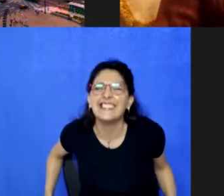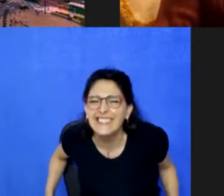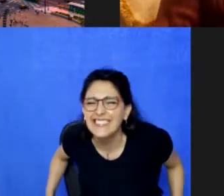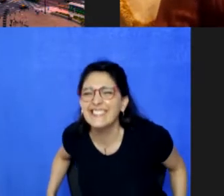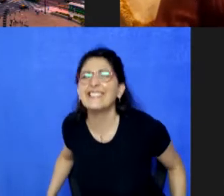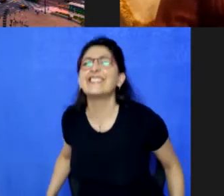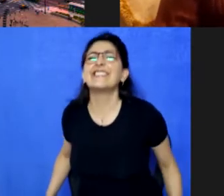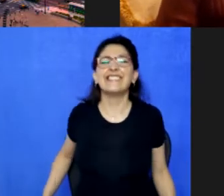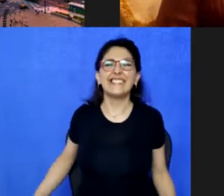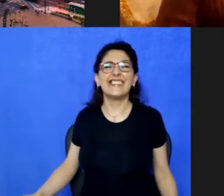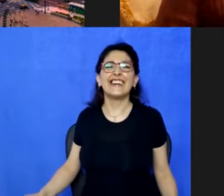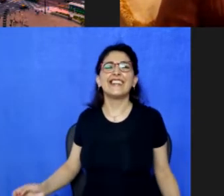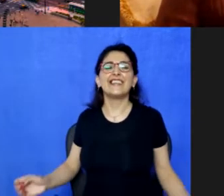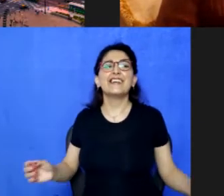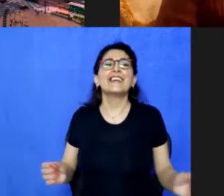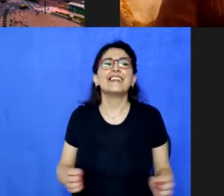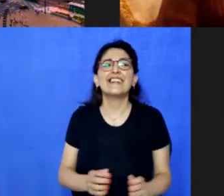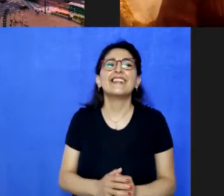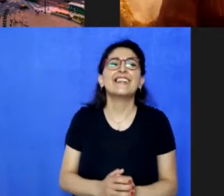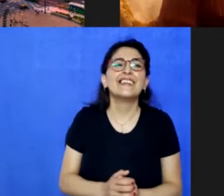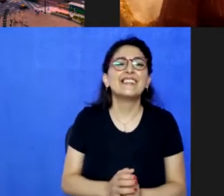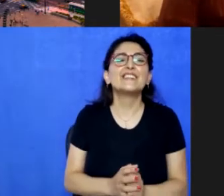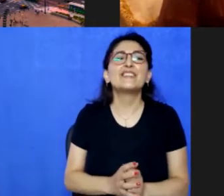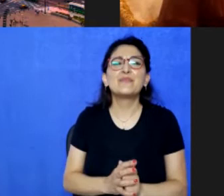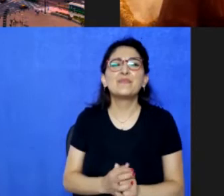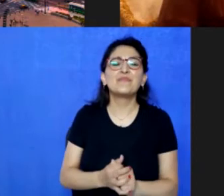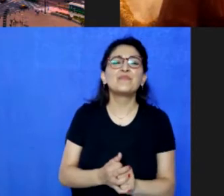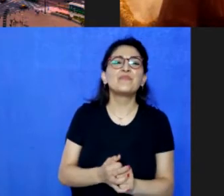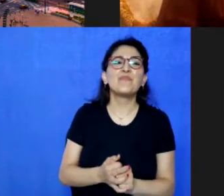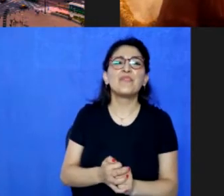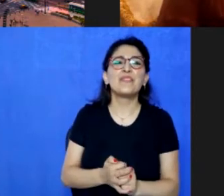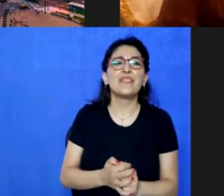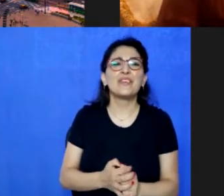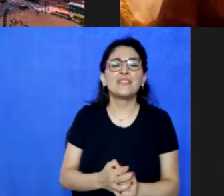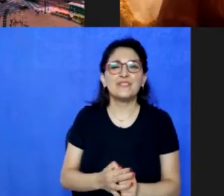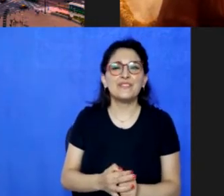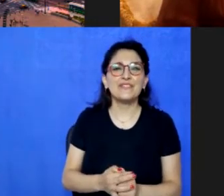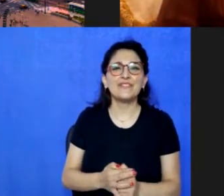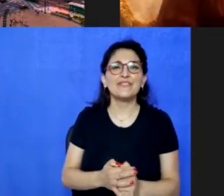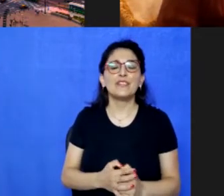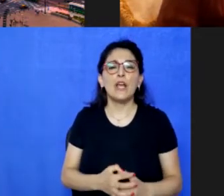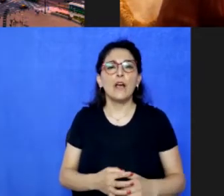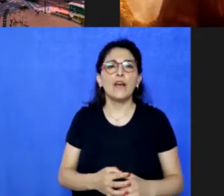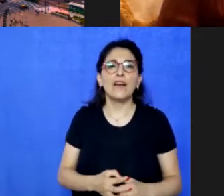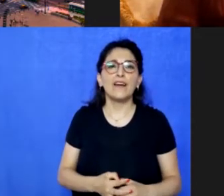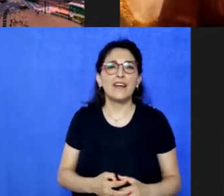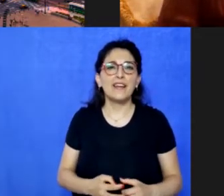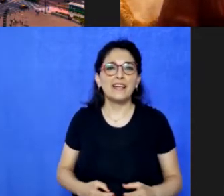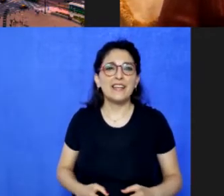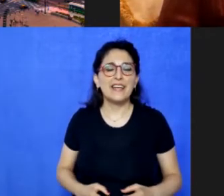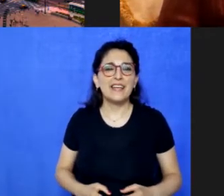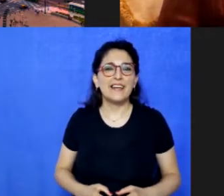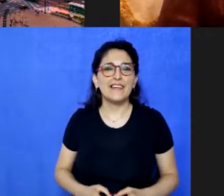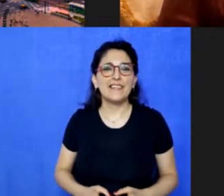Bueno, hay que reconocer también que esta situación hizo que mucha gente se pusiese a cocinar en sus casas y a llevar adelante recetas que